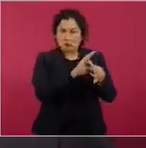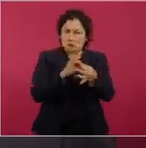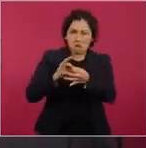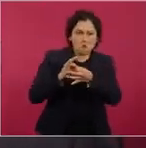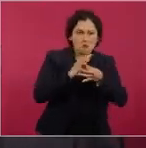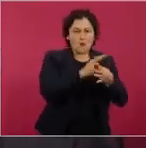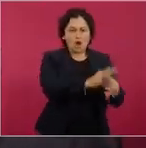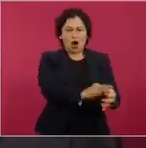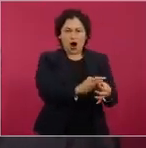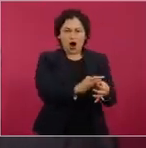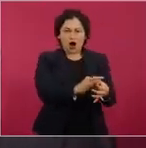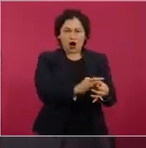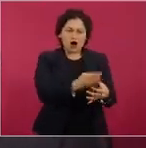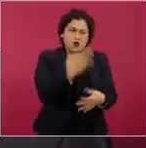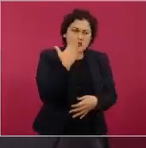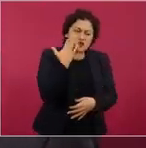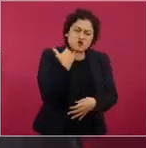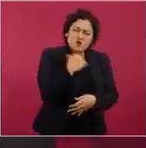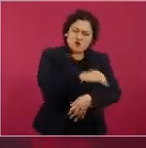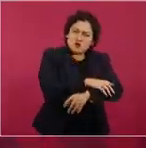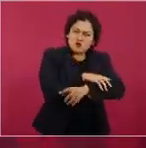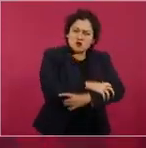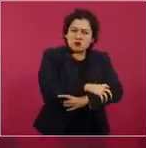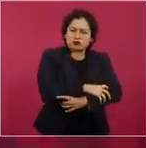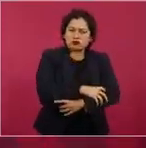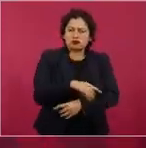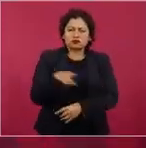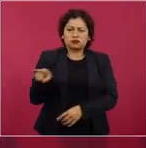No, eso no lo aceptan.